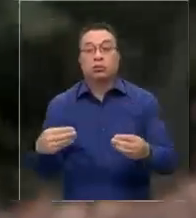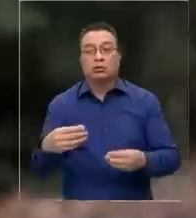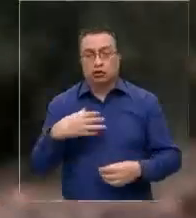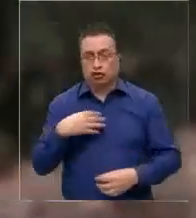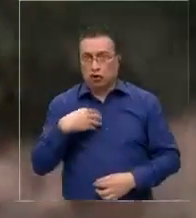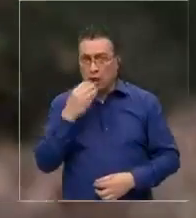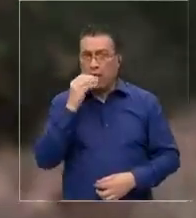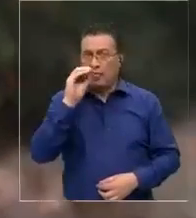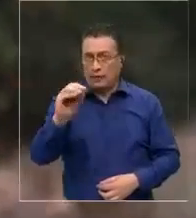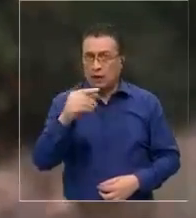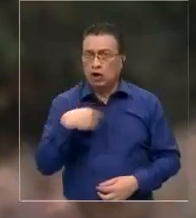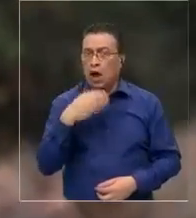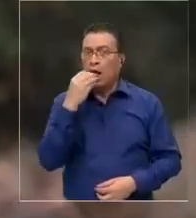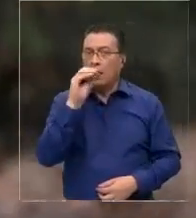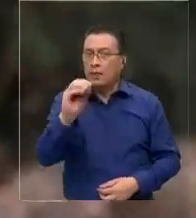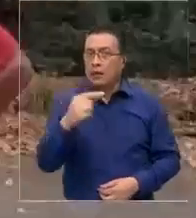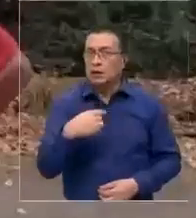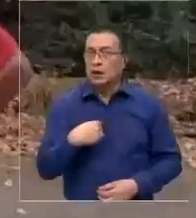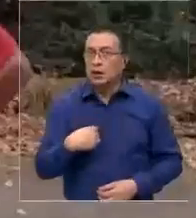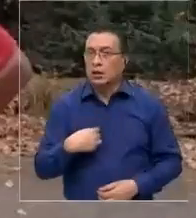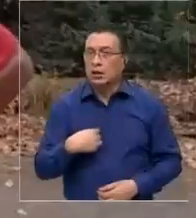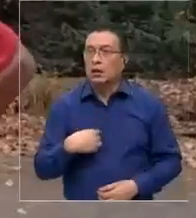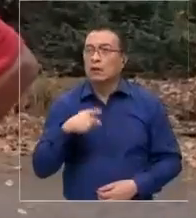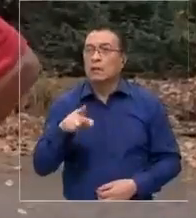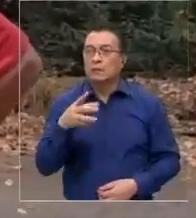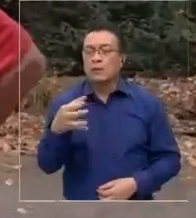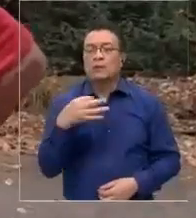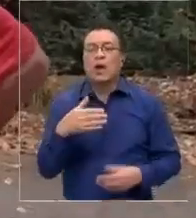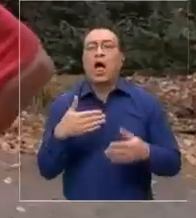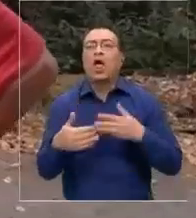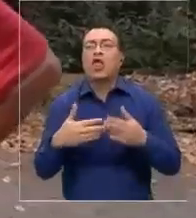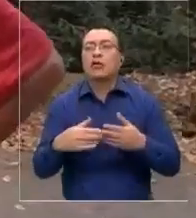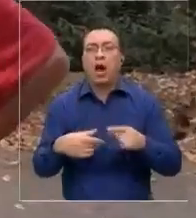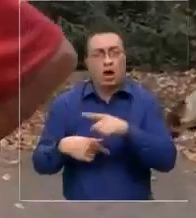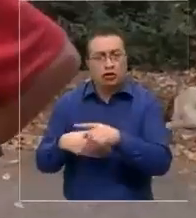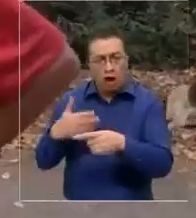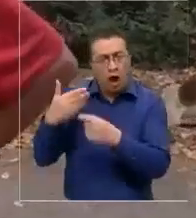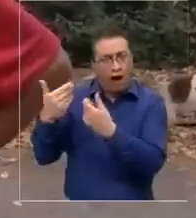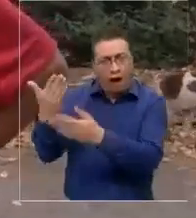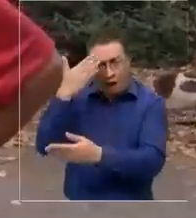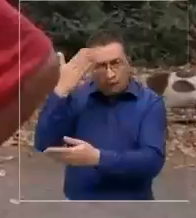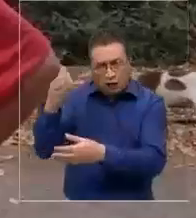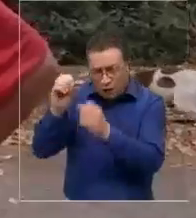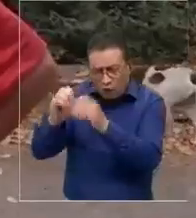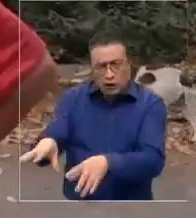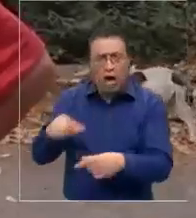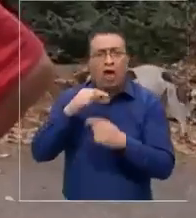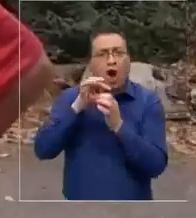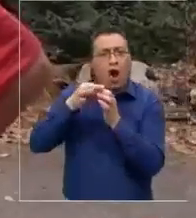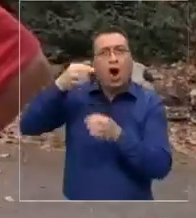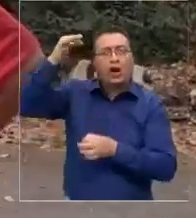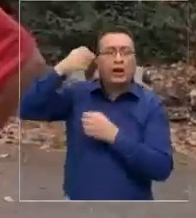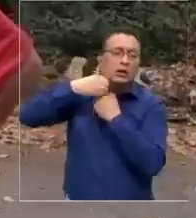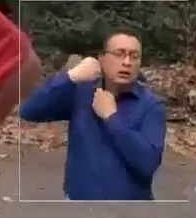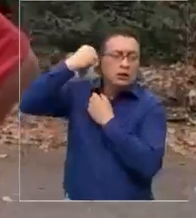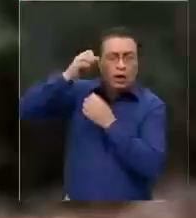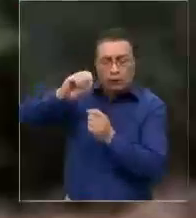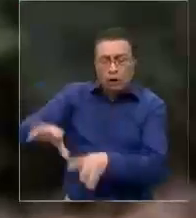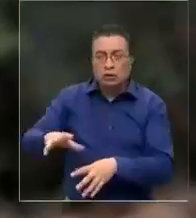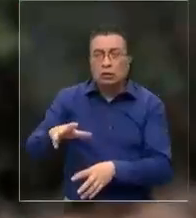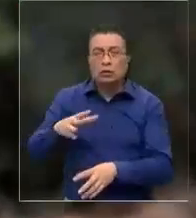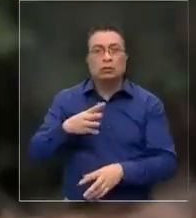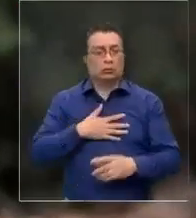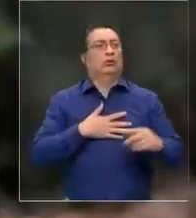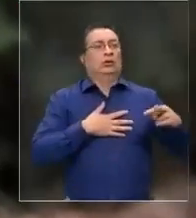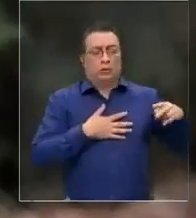a él. Y me dice, ¿a dónde? Pues estaba ahí al frente donde estaba la niña muerta. Y la salimos